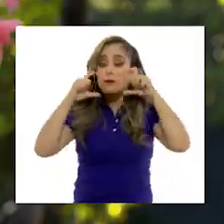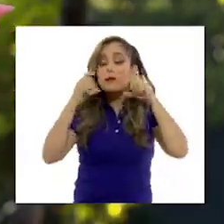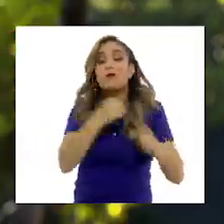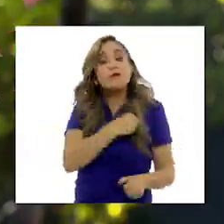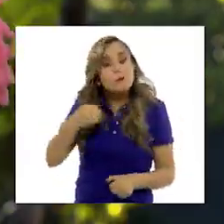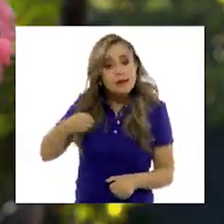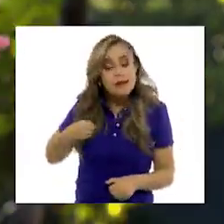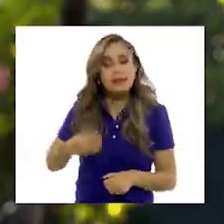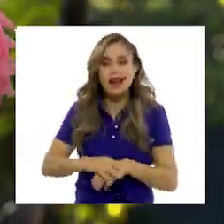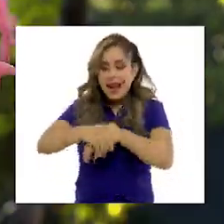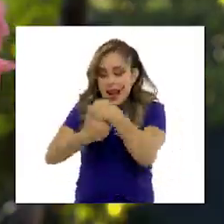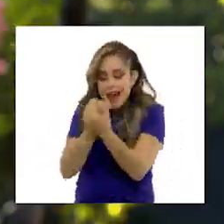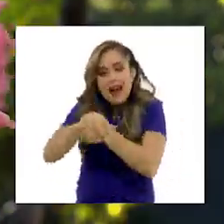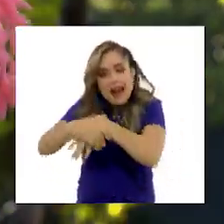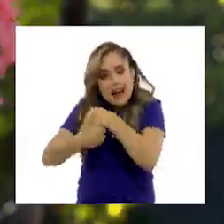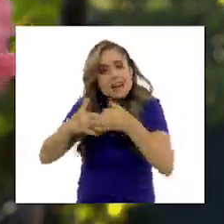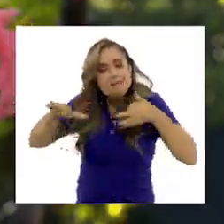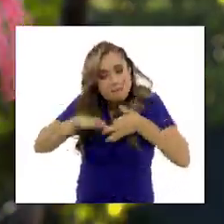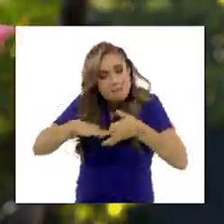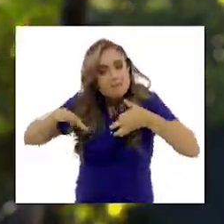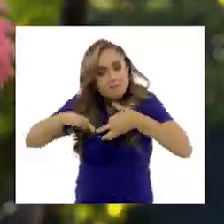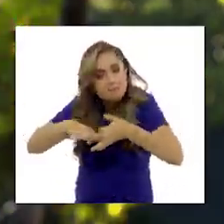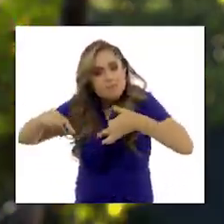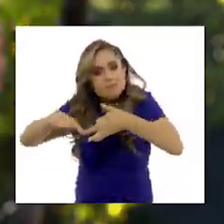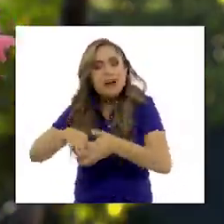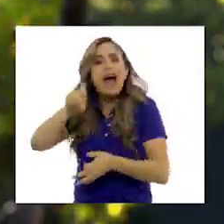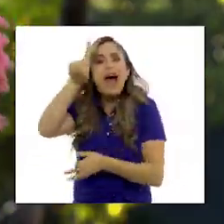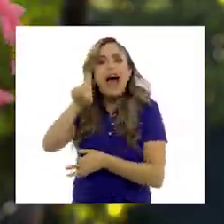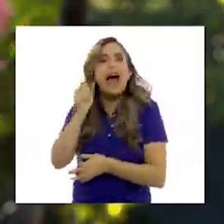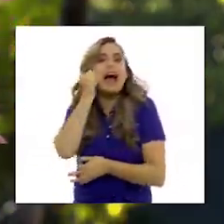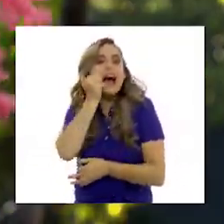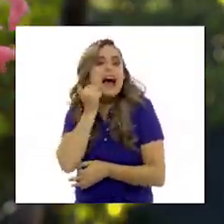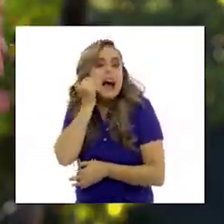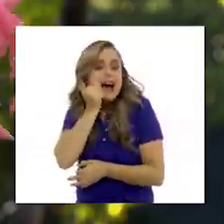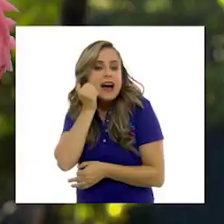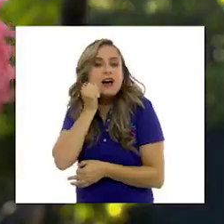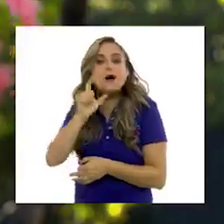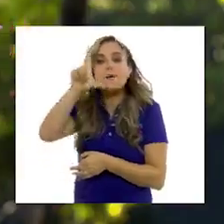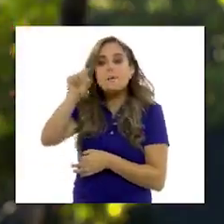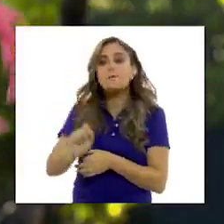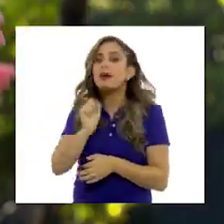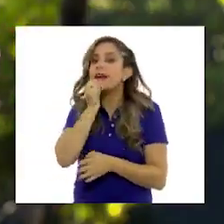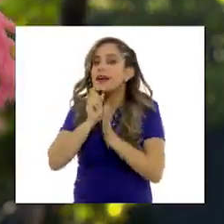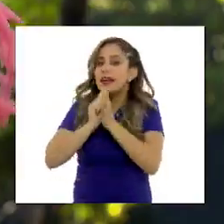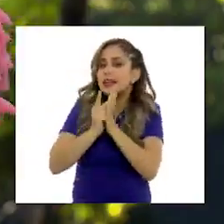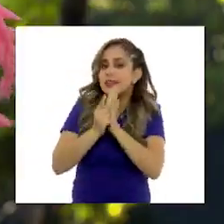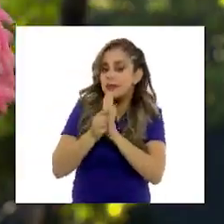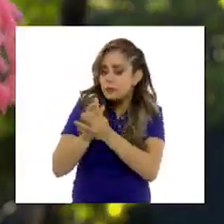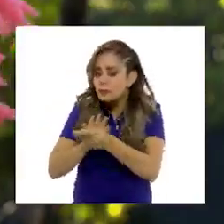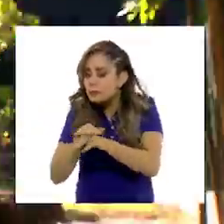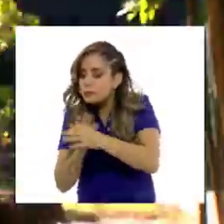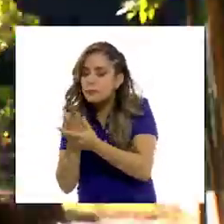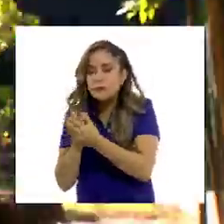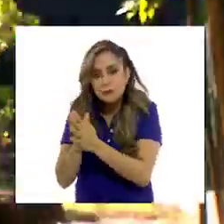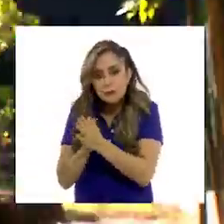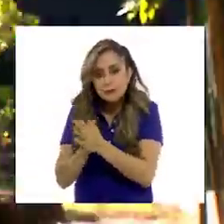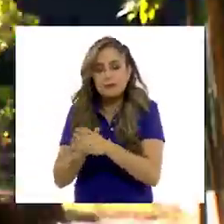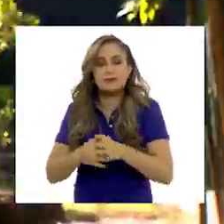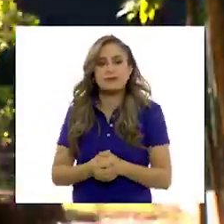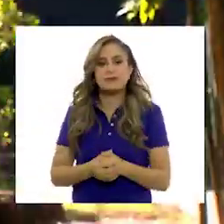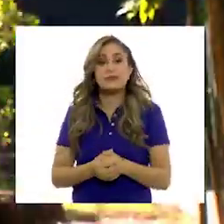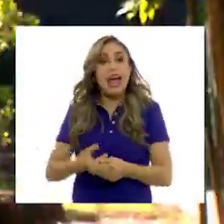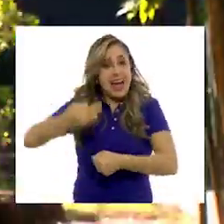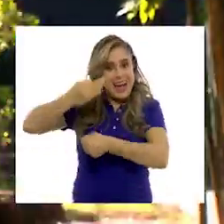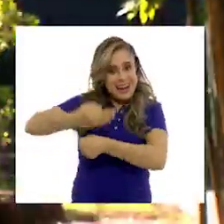cubrebocas. Lava tus manos frecuentemente con agua y con jabón, por lo menos durante 20 segundos. Ahora